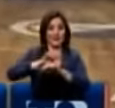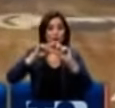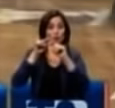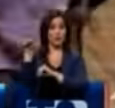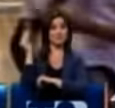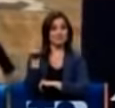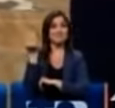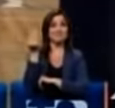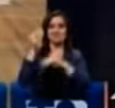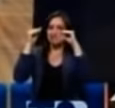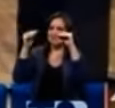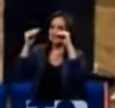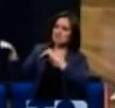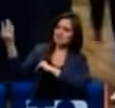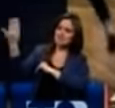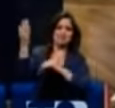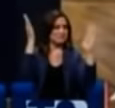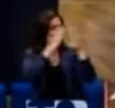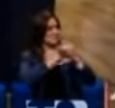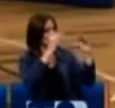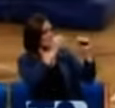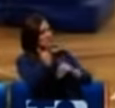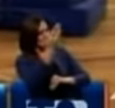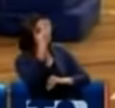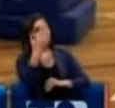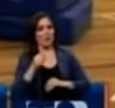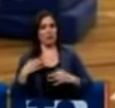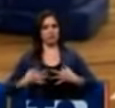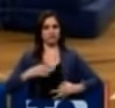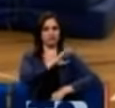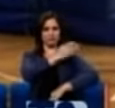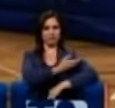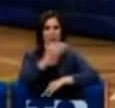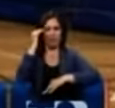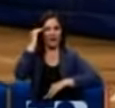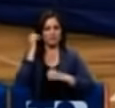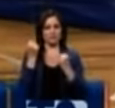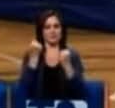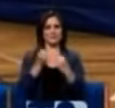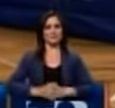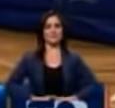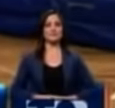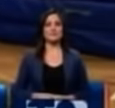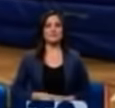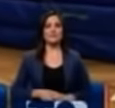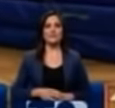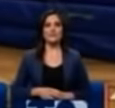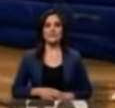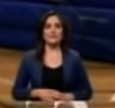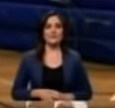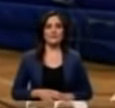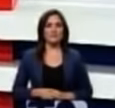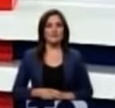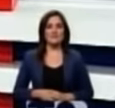de jóvenes está reclutando a personas que quieren fortalecer el estado físico y mental. En Quito, Nelson Carrera, 24